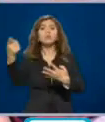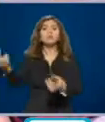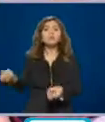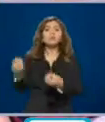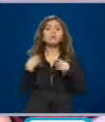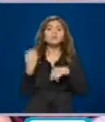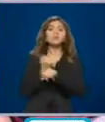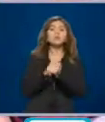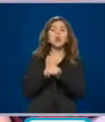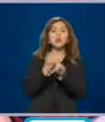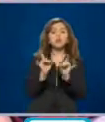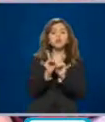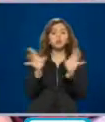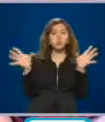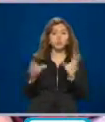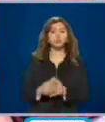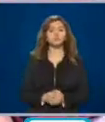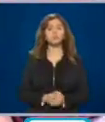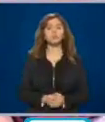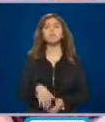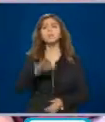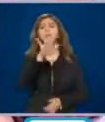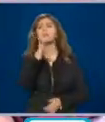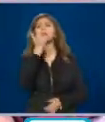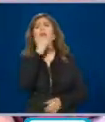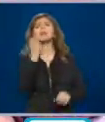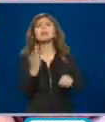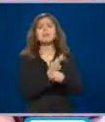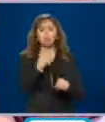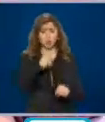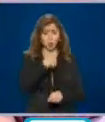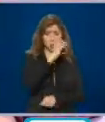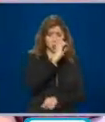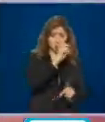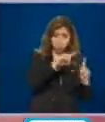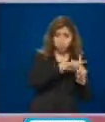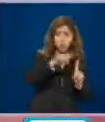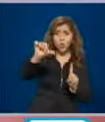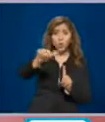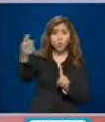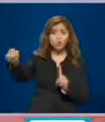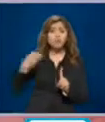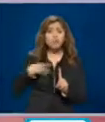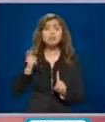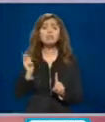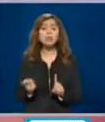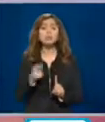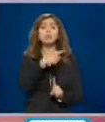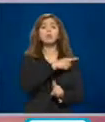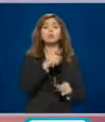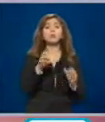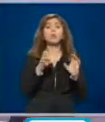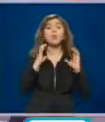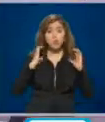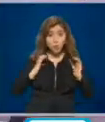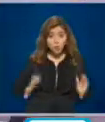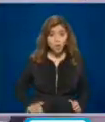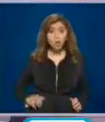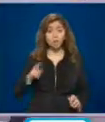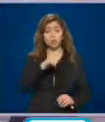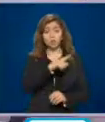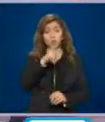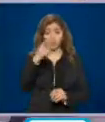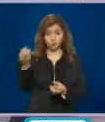¿Y qué pasa, doctor, si hemolítica. nos ponen una sangre que no va a que no asegurar sea nuestro la- cuerpo? Se llama una reacción hemolítica. Puede haber anticuerpos en la sangre